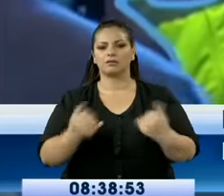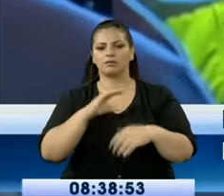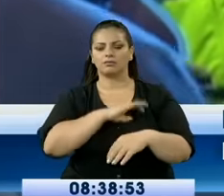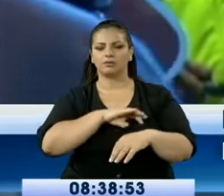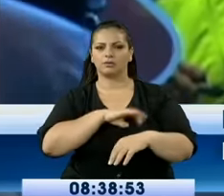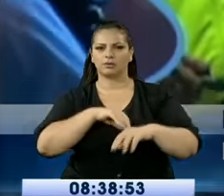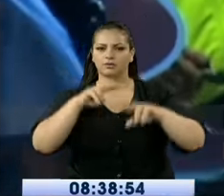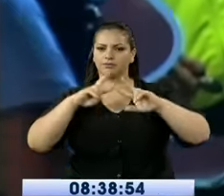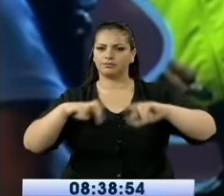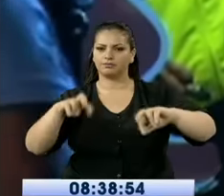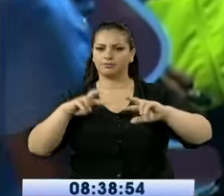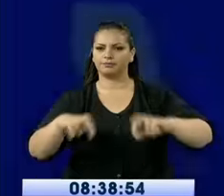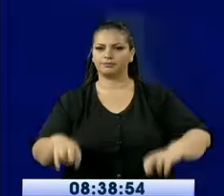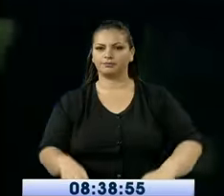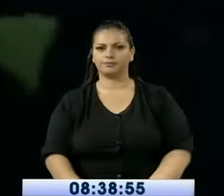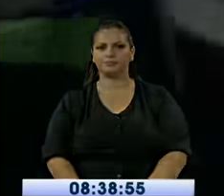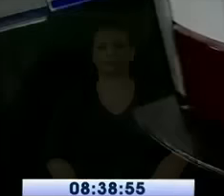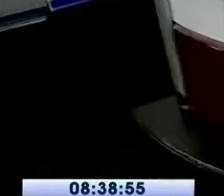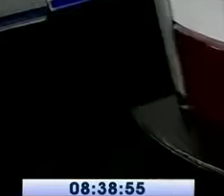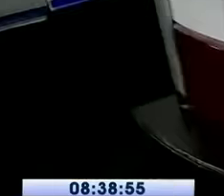Roselena Vascones.